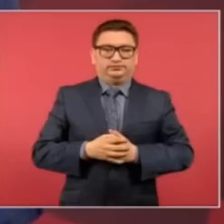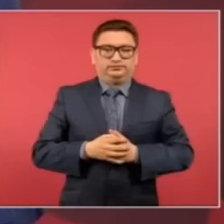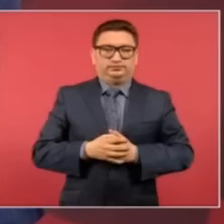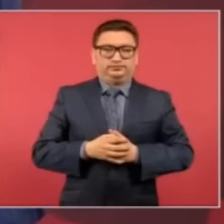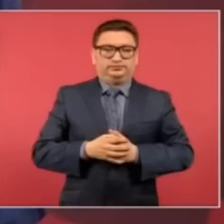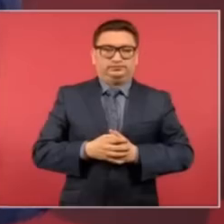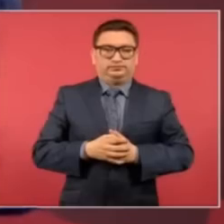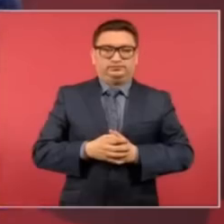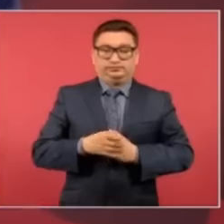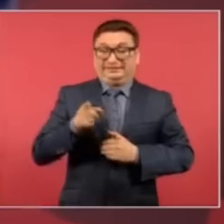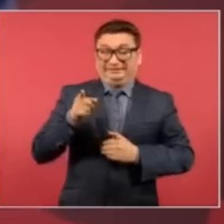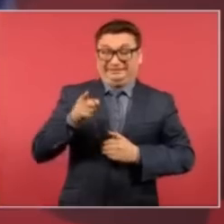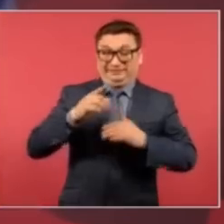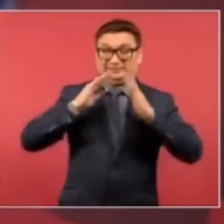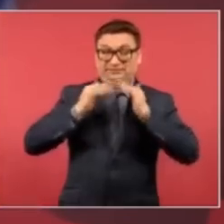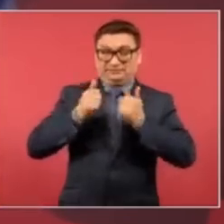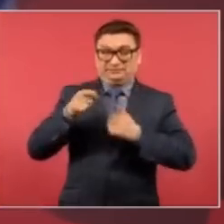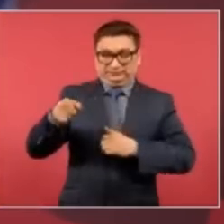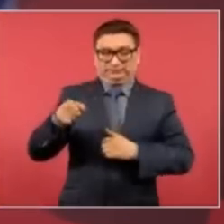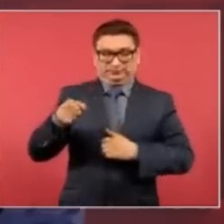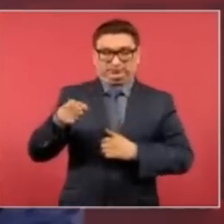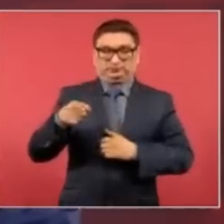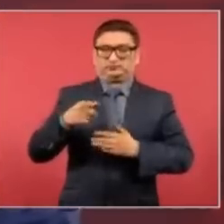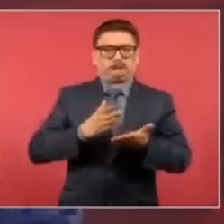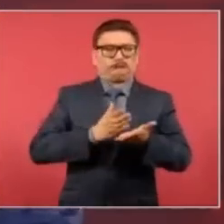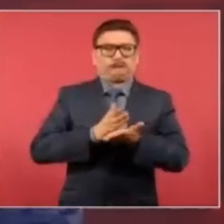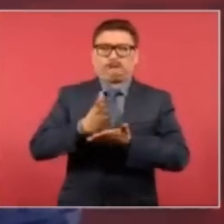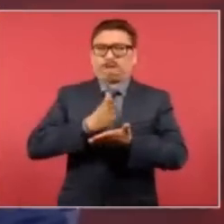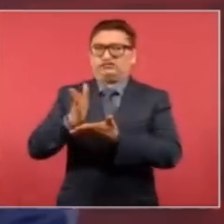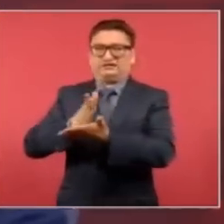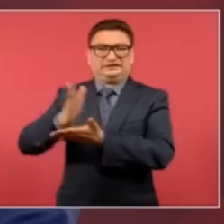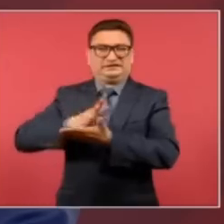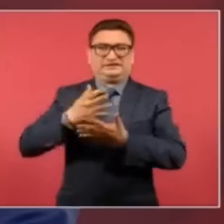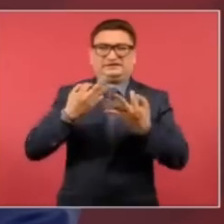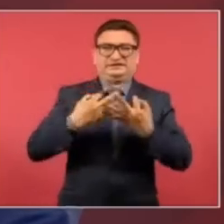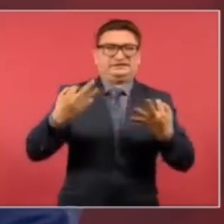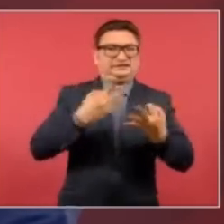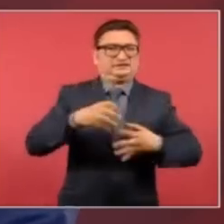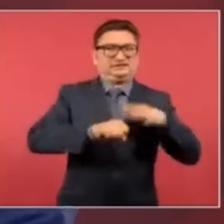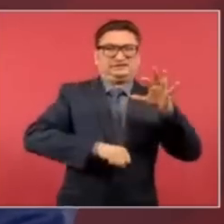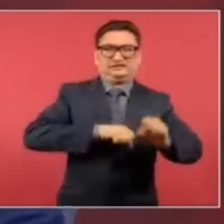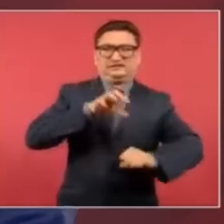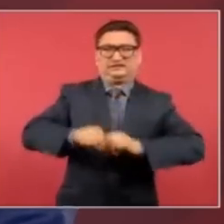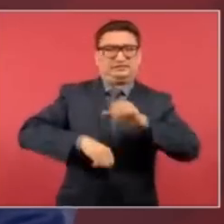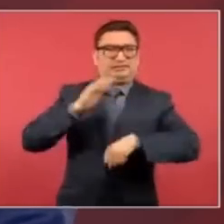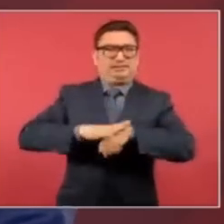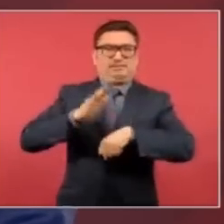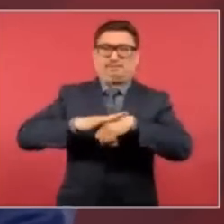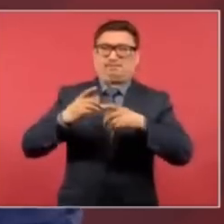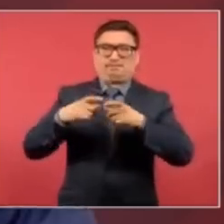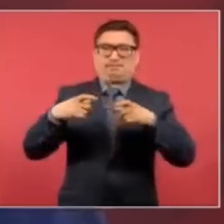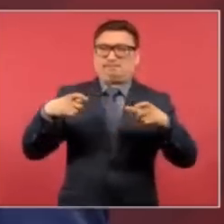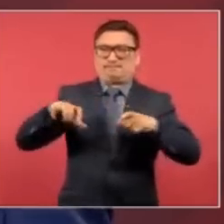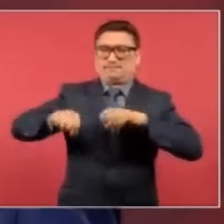Y esa hacienda invadía cada vez más las tierras de